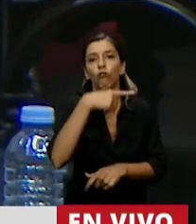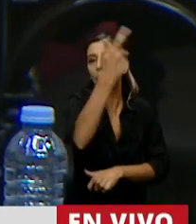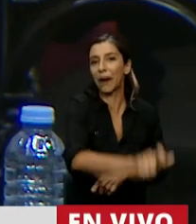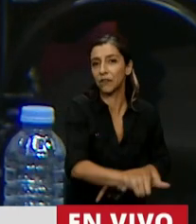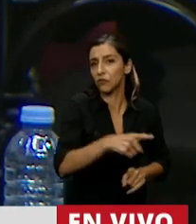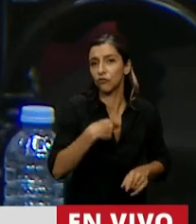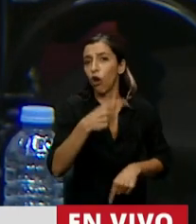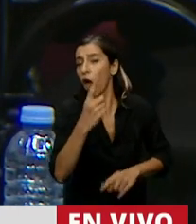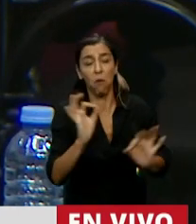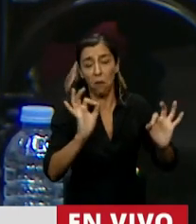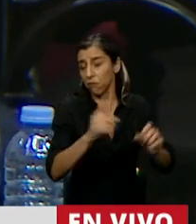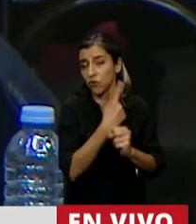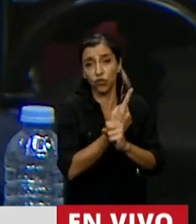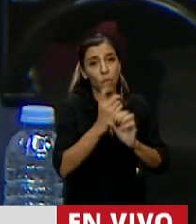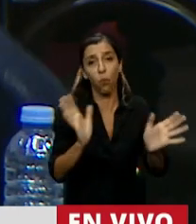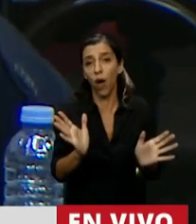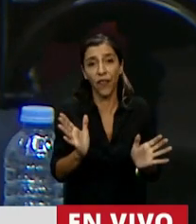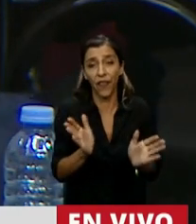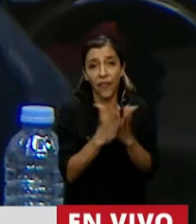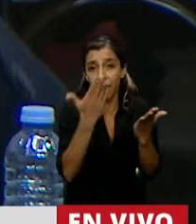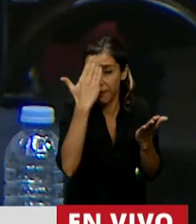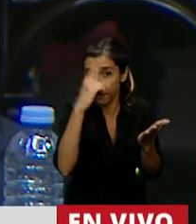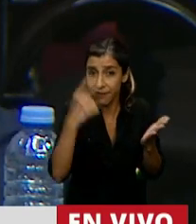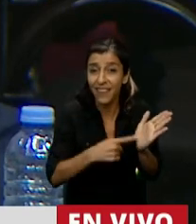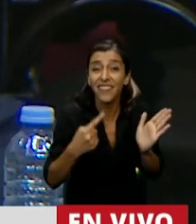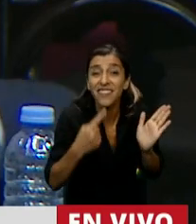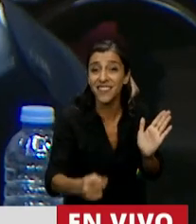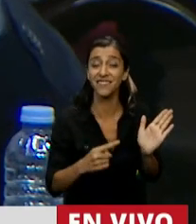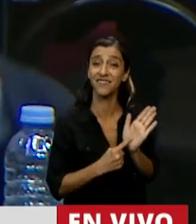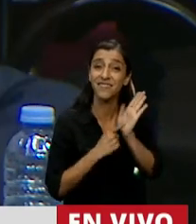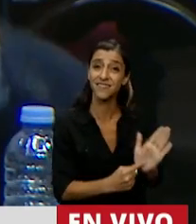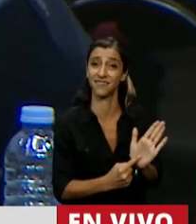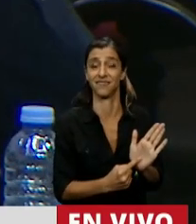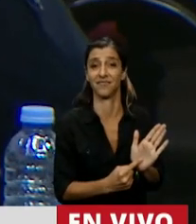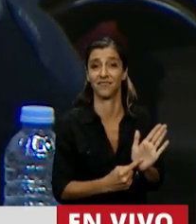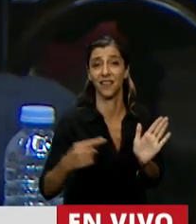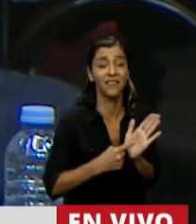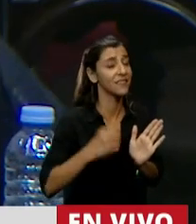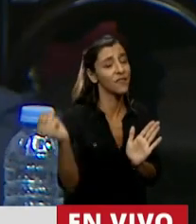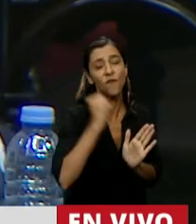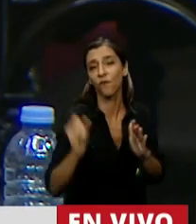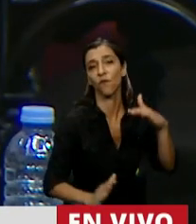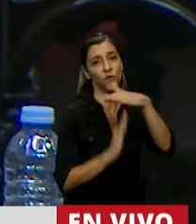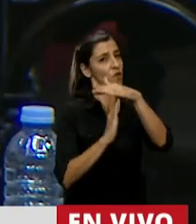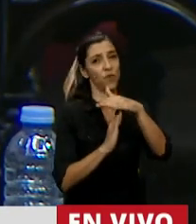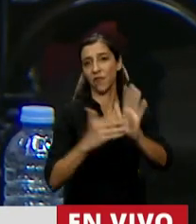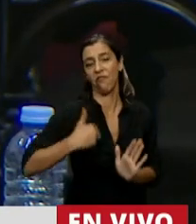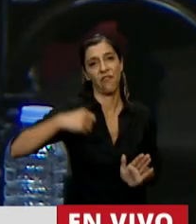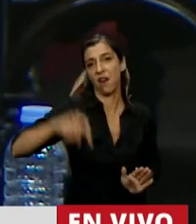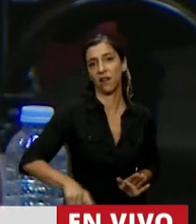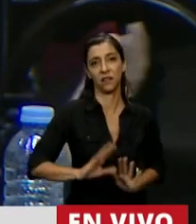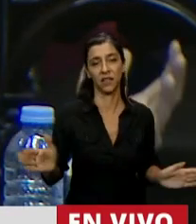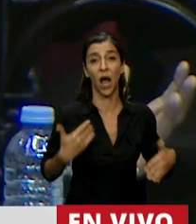exenta de toda autoridad de los magistrados lo dice la constitución nacional uno de los principios fundamentales de nuestro ordenamiento